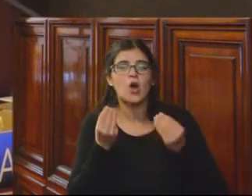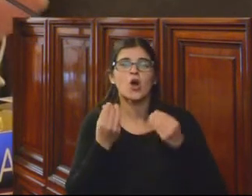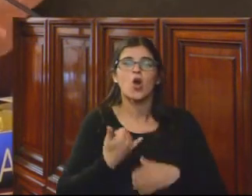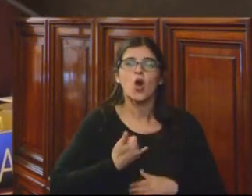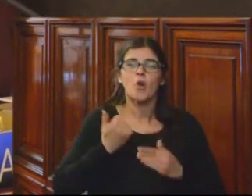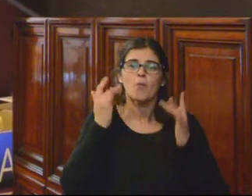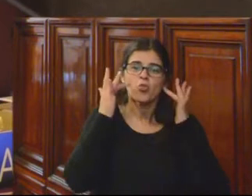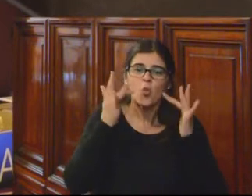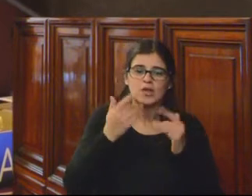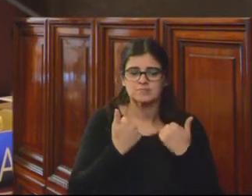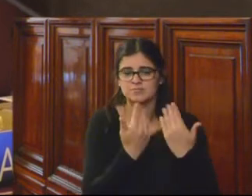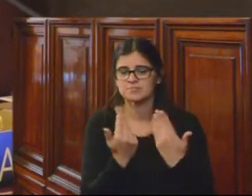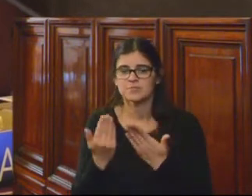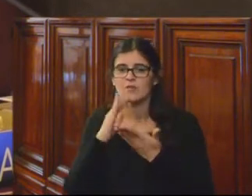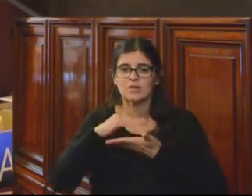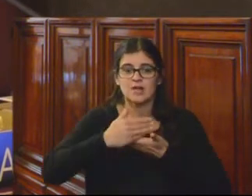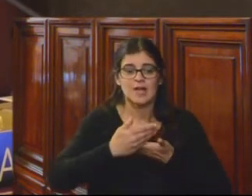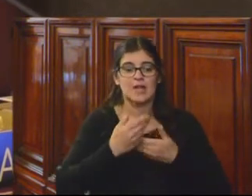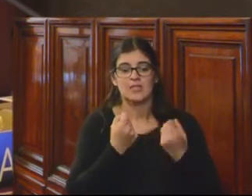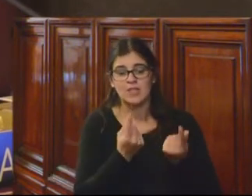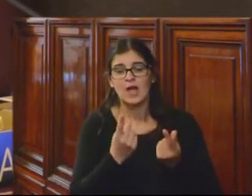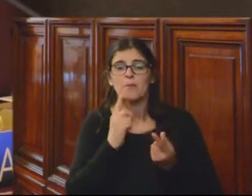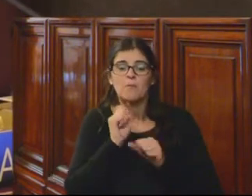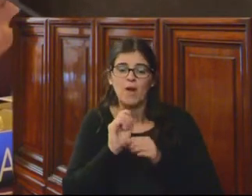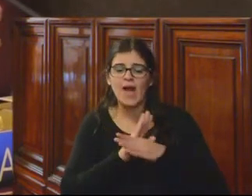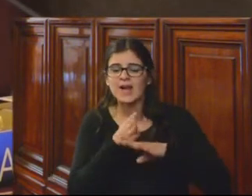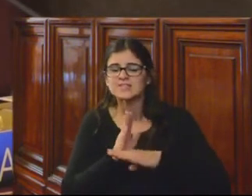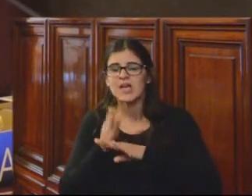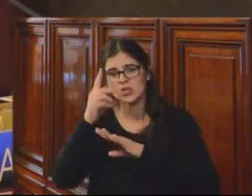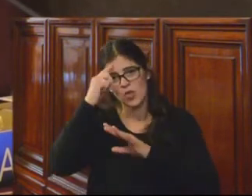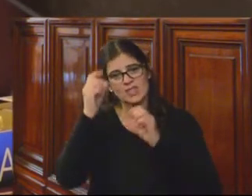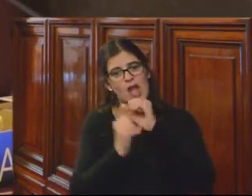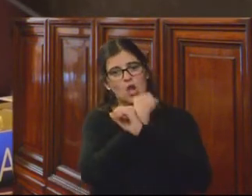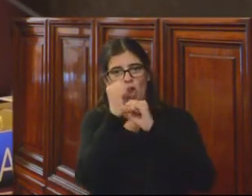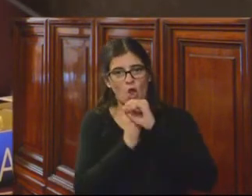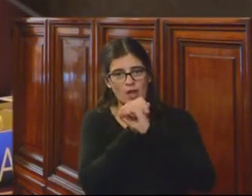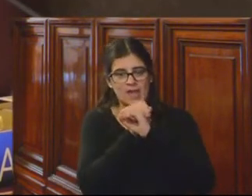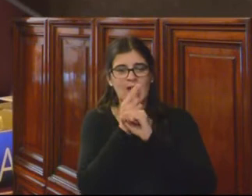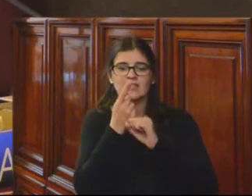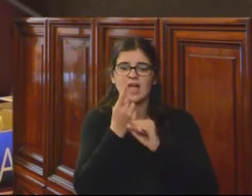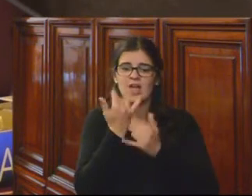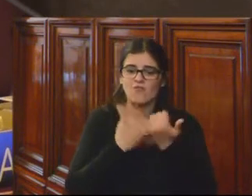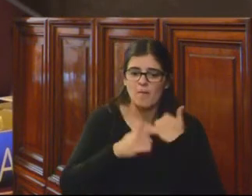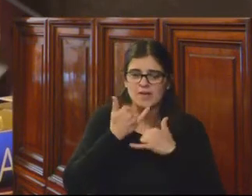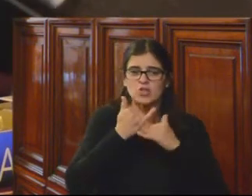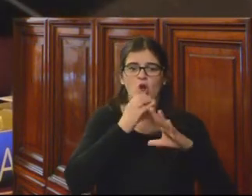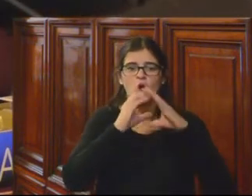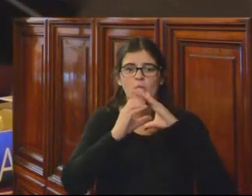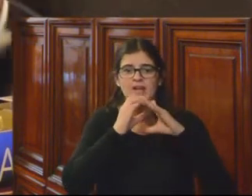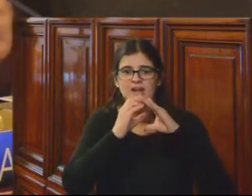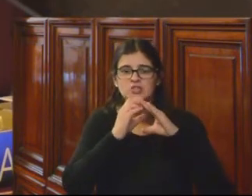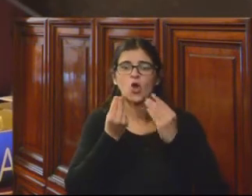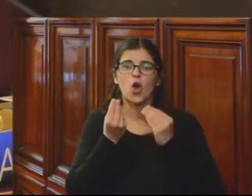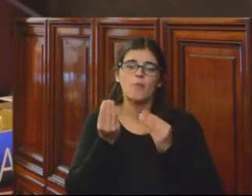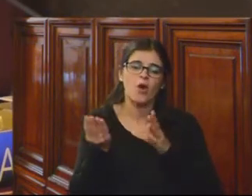la entrega a la computadora, por ejemplo, permite el acceso a las tecnologías de la información y la comunicación. Cómo el